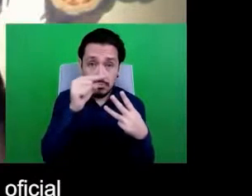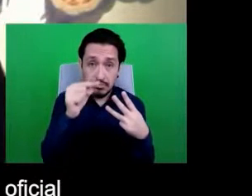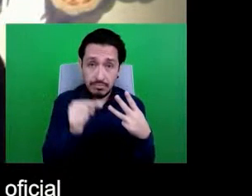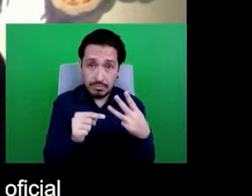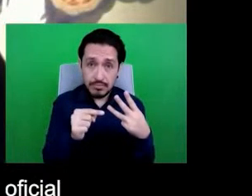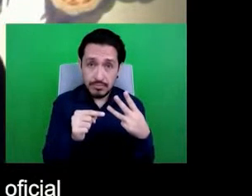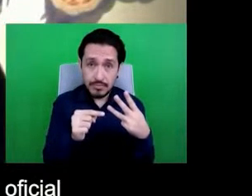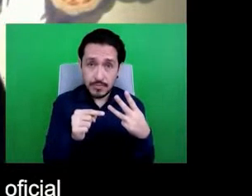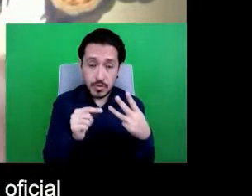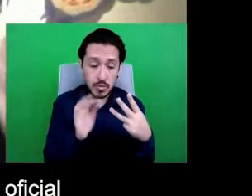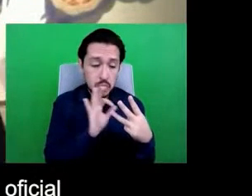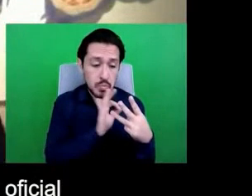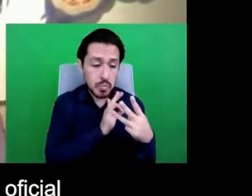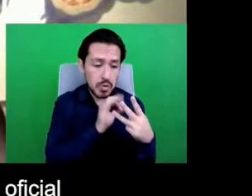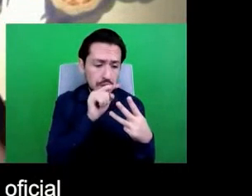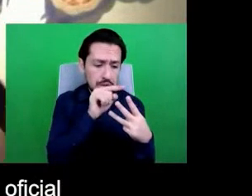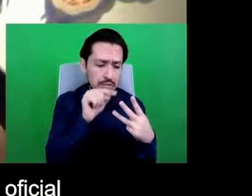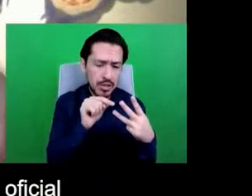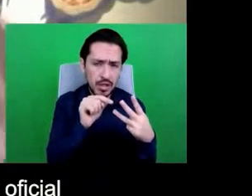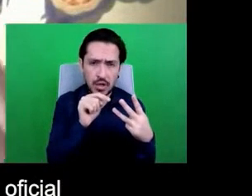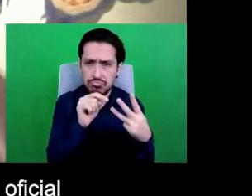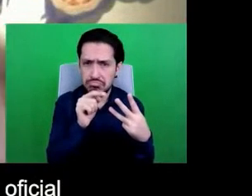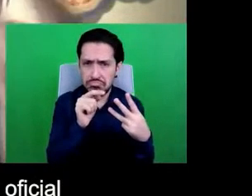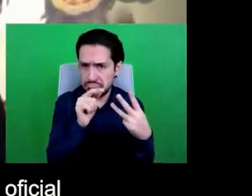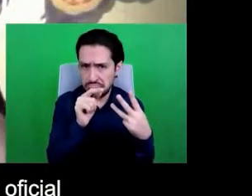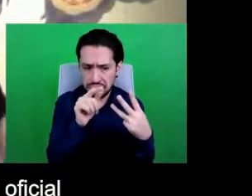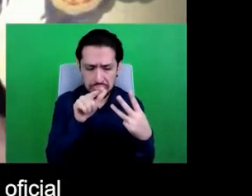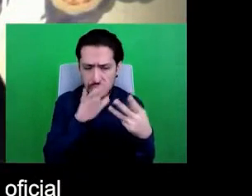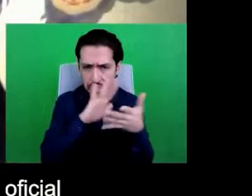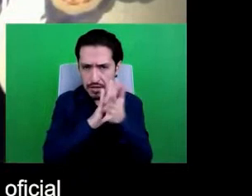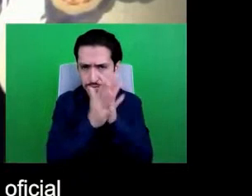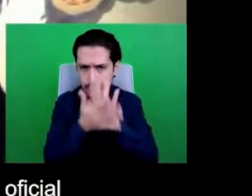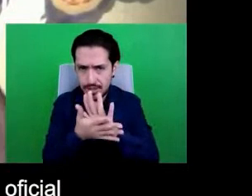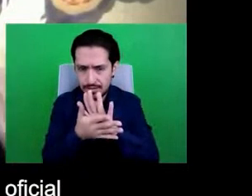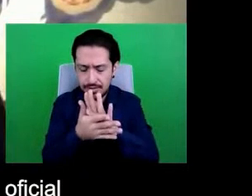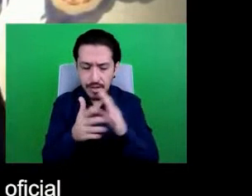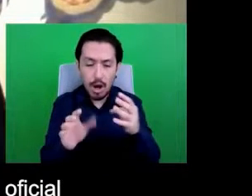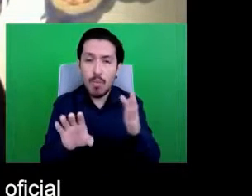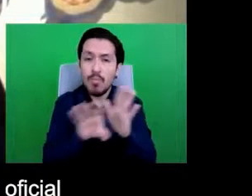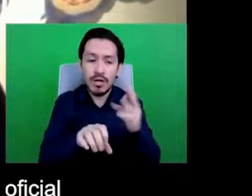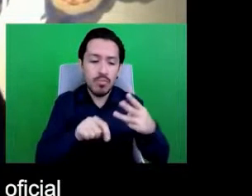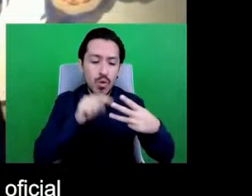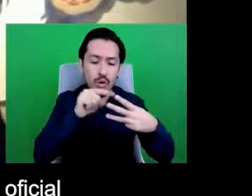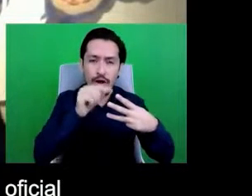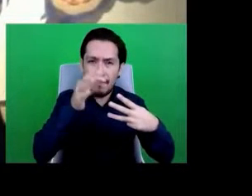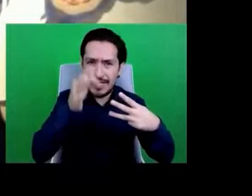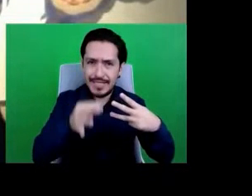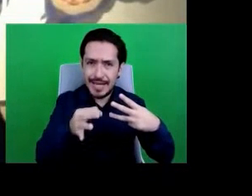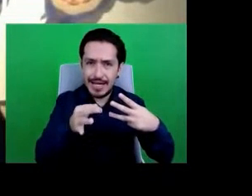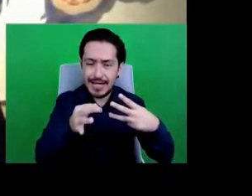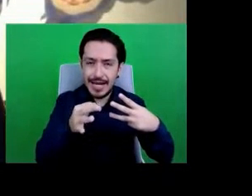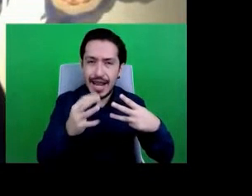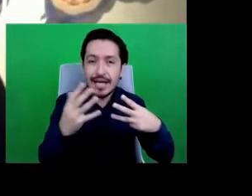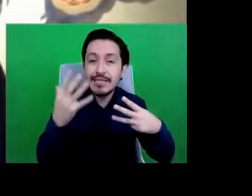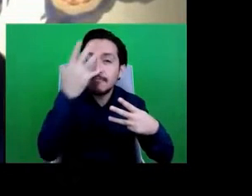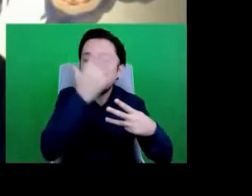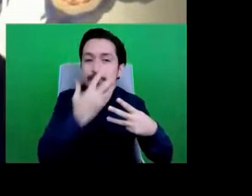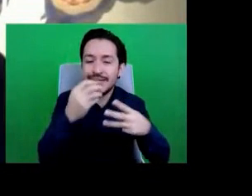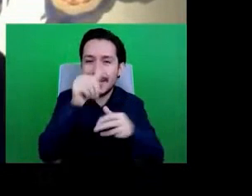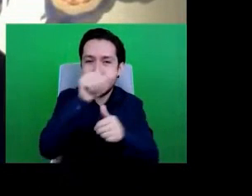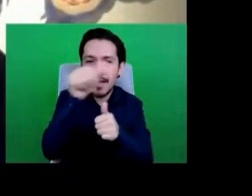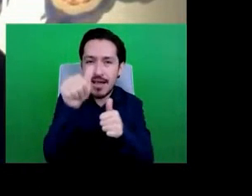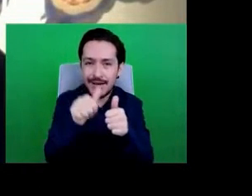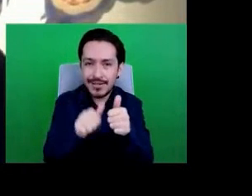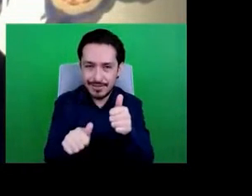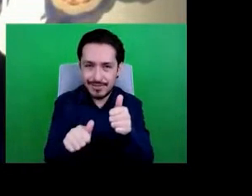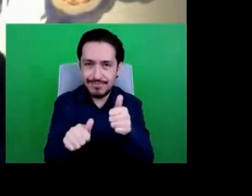se convierten en diferentes cosas. En el caso de la oficial, pues en las bellas artes, en